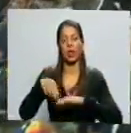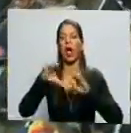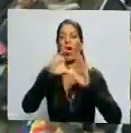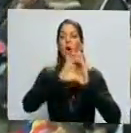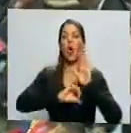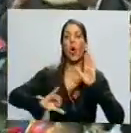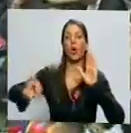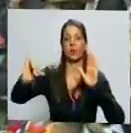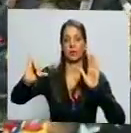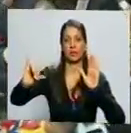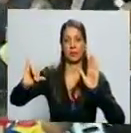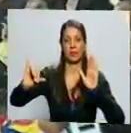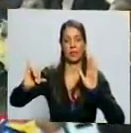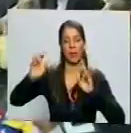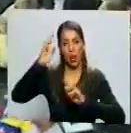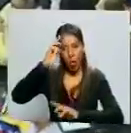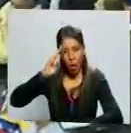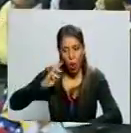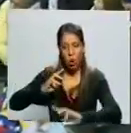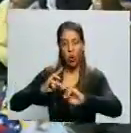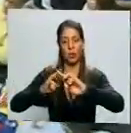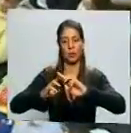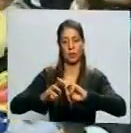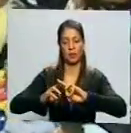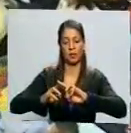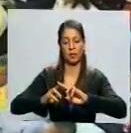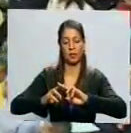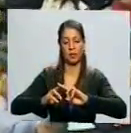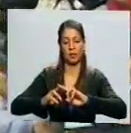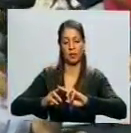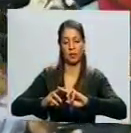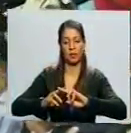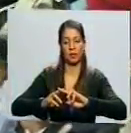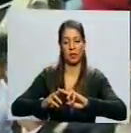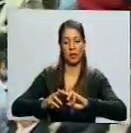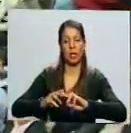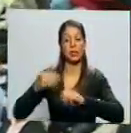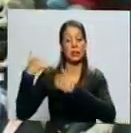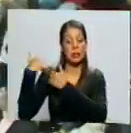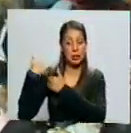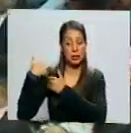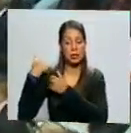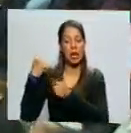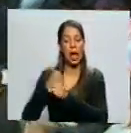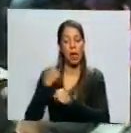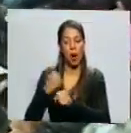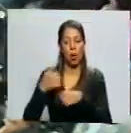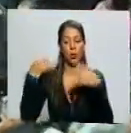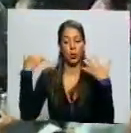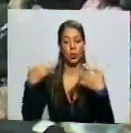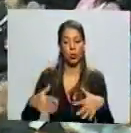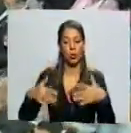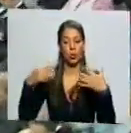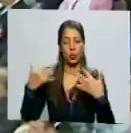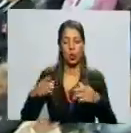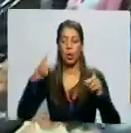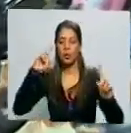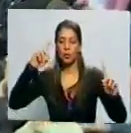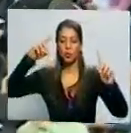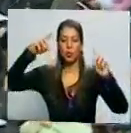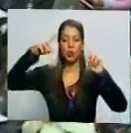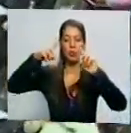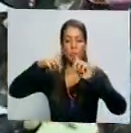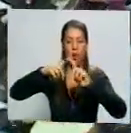Constituyente tributa a esa gran tarea, a ese gran reto que hemos